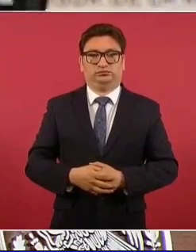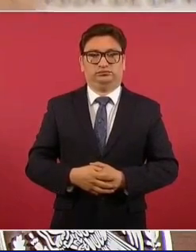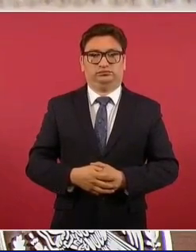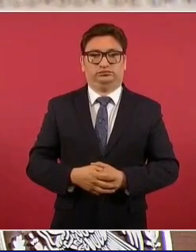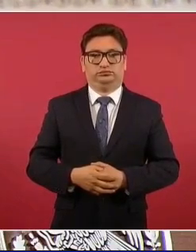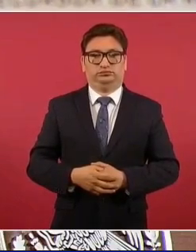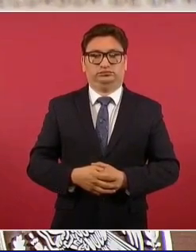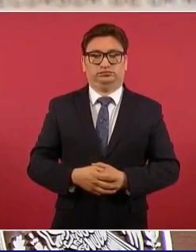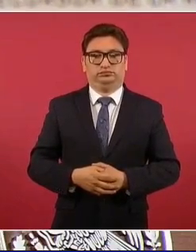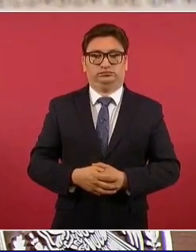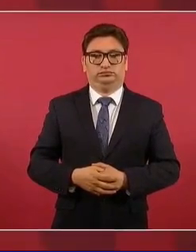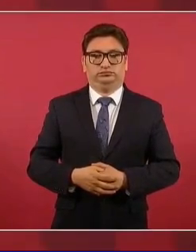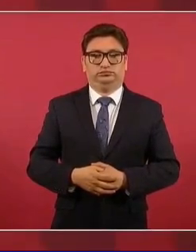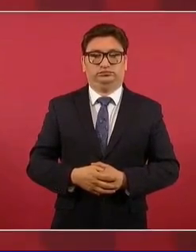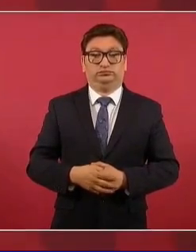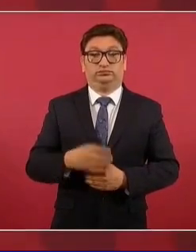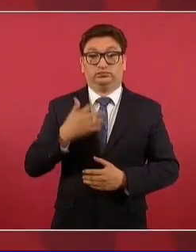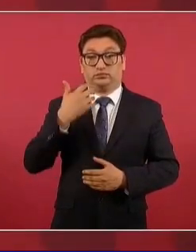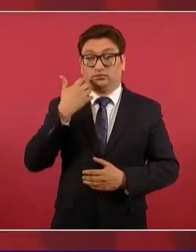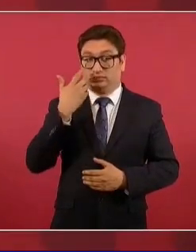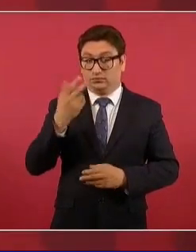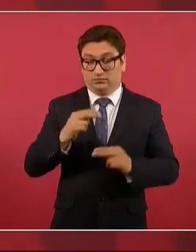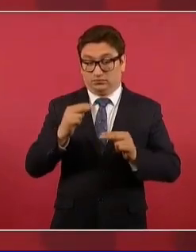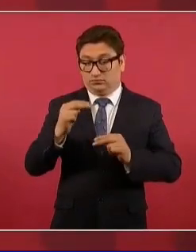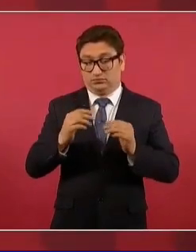escalar, se necesitaba